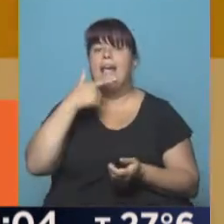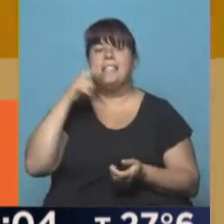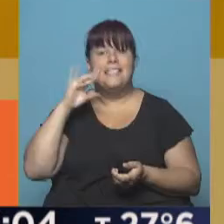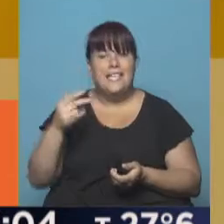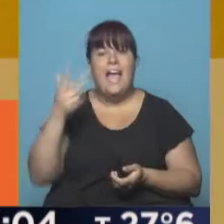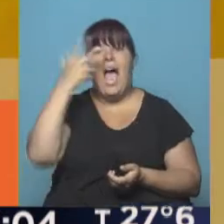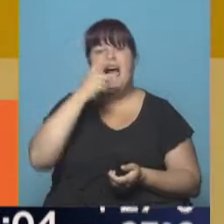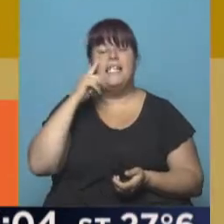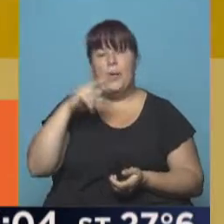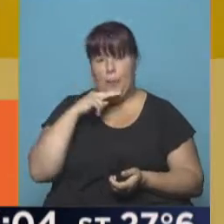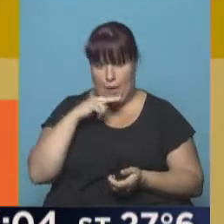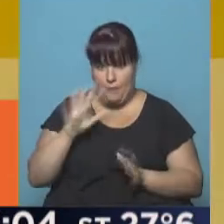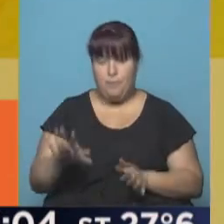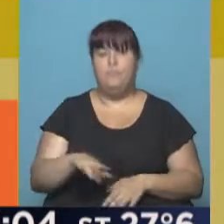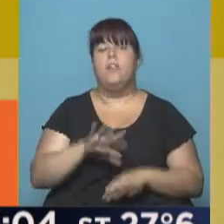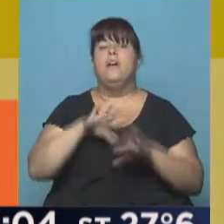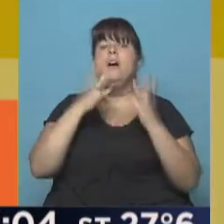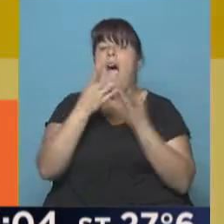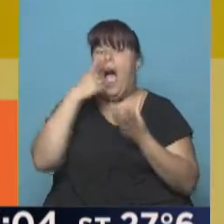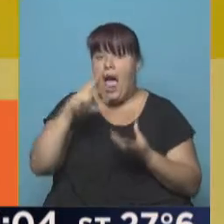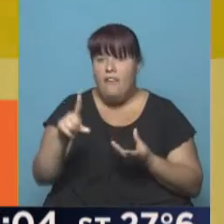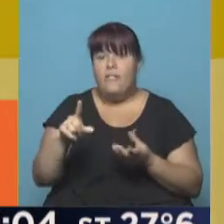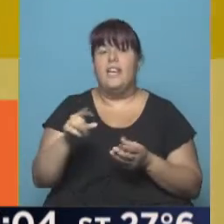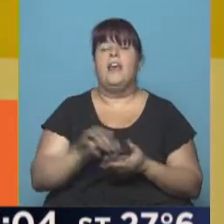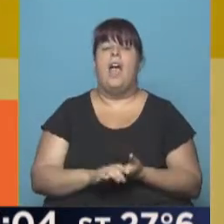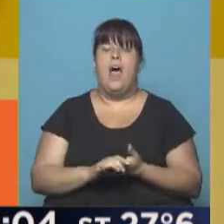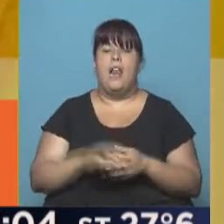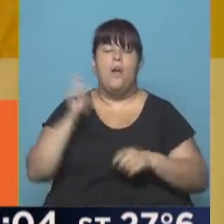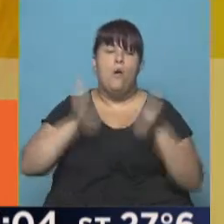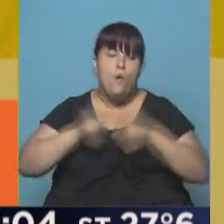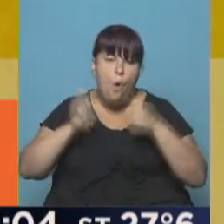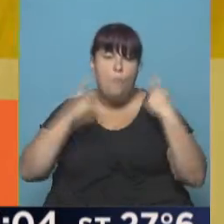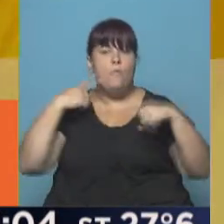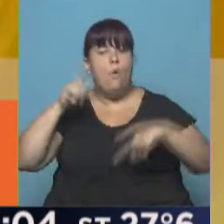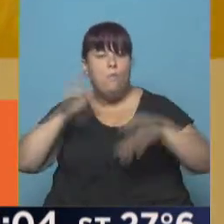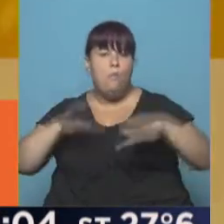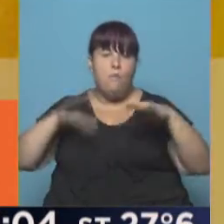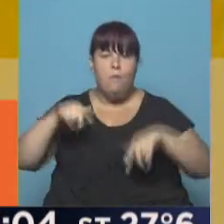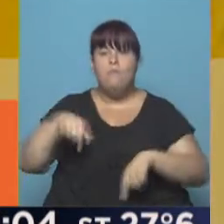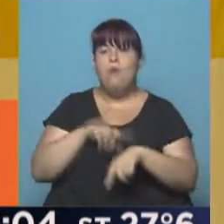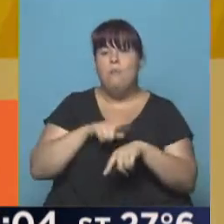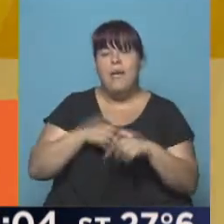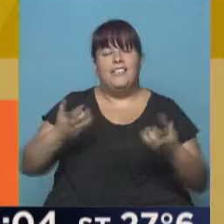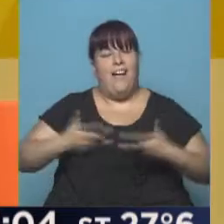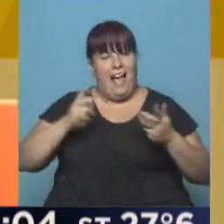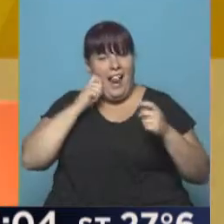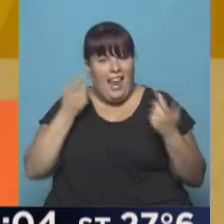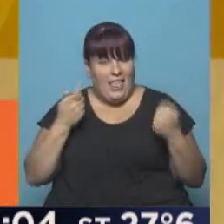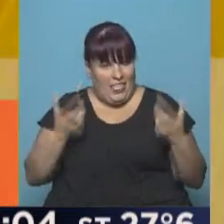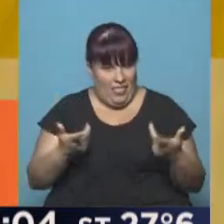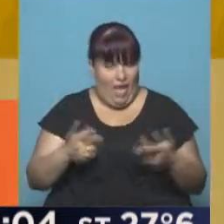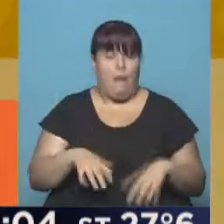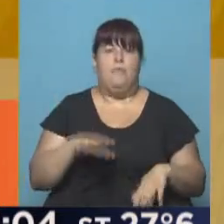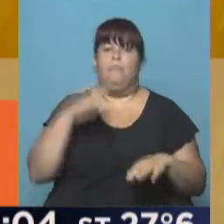no VIH. Todo termina con una banda de tambores que acompaña este momento de la manera más agradable posible.